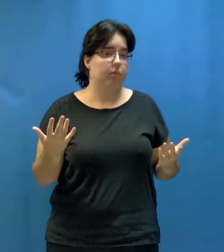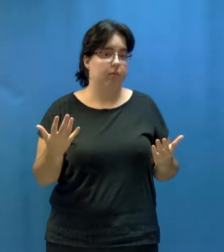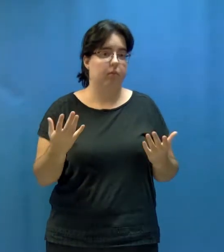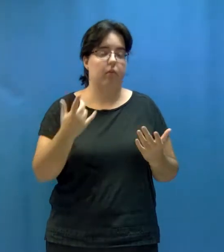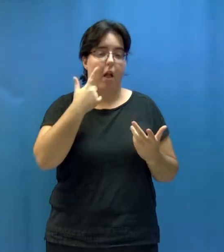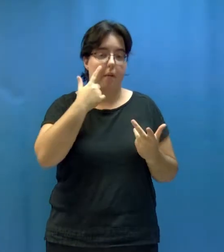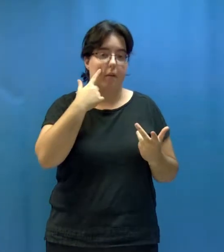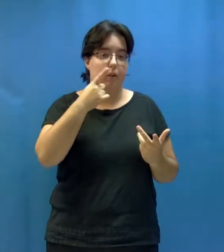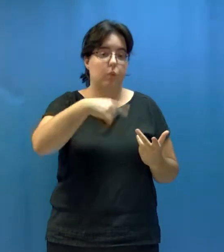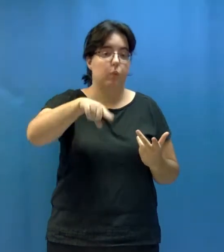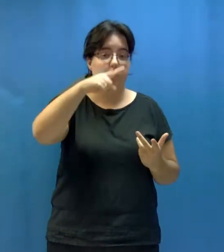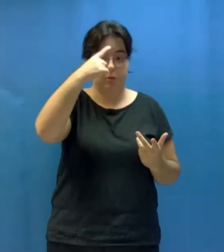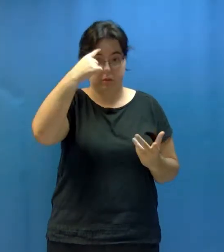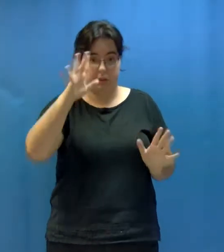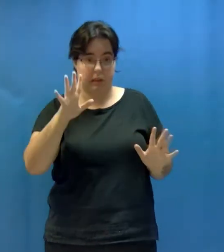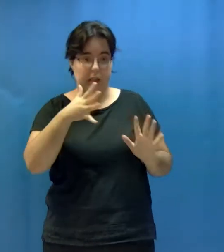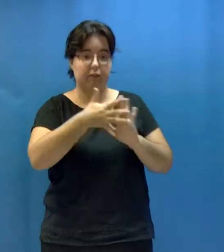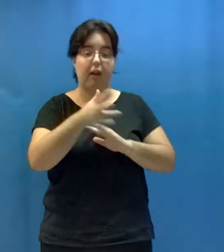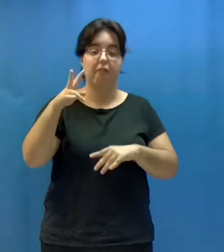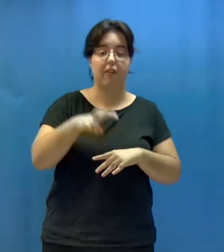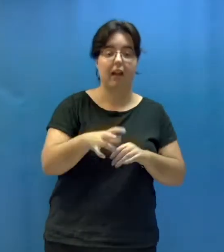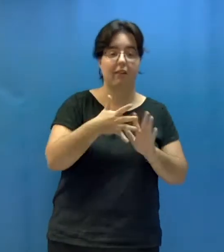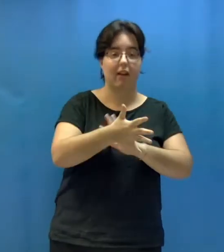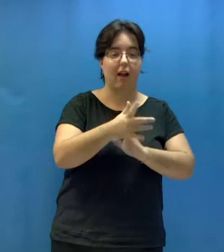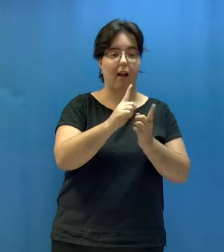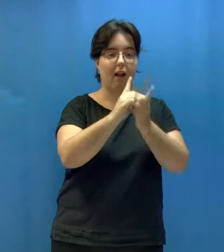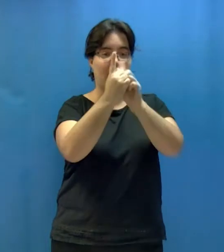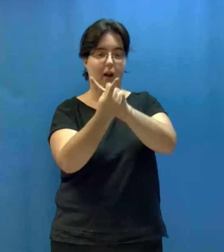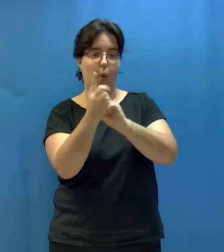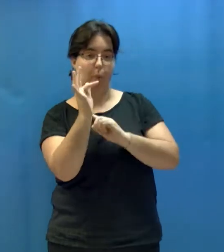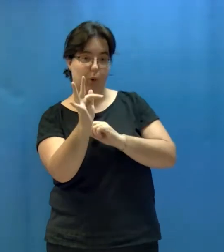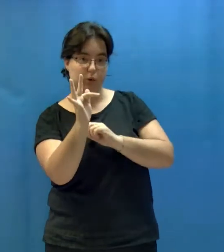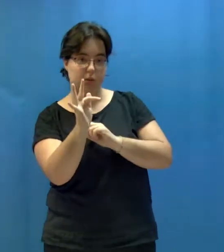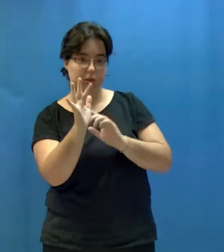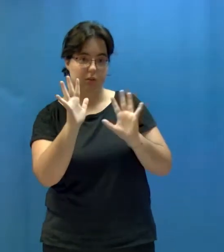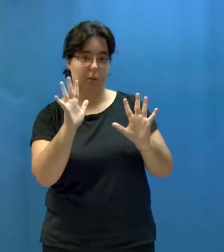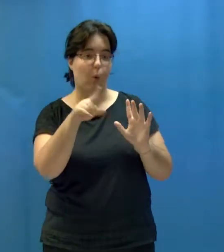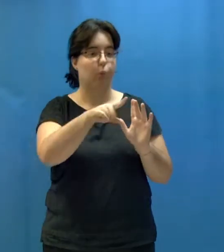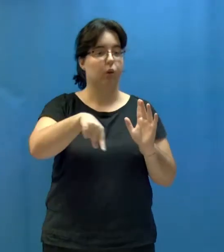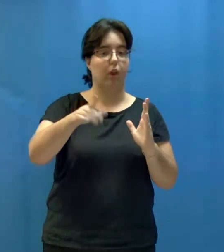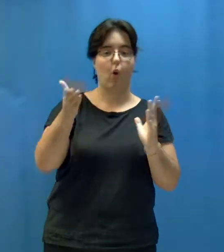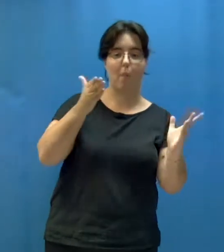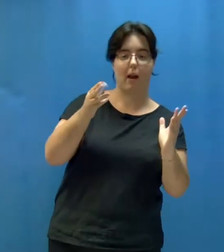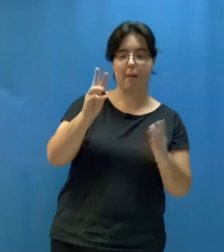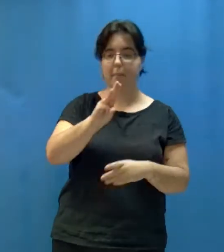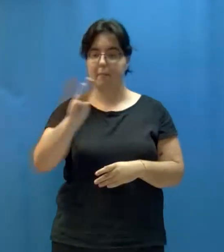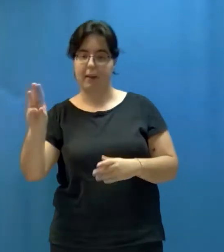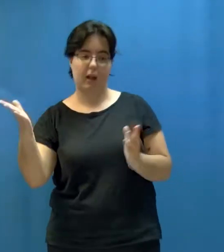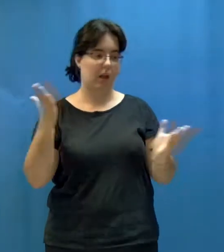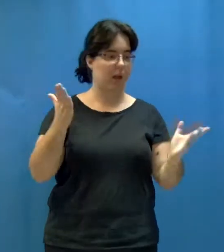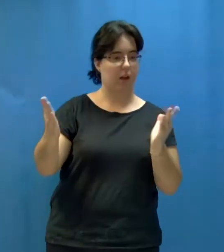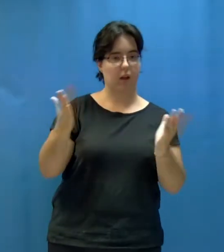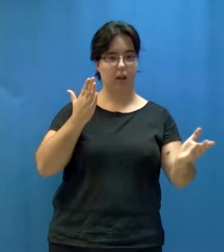que yo sepa, se suponía que venían a cambiar las cosas, pero resulta que no paran de compararse con el PP, es lo único que hacen. Ellos también le hacían